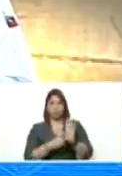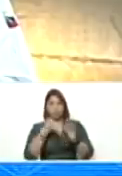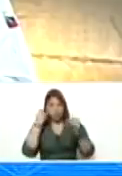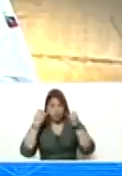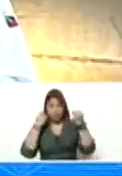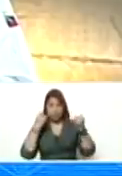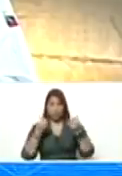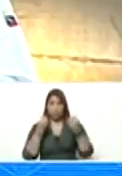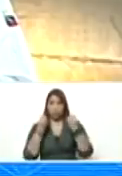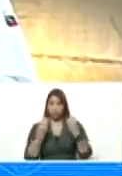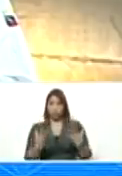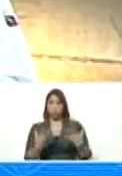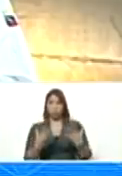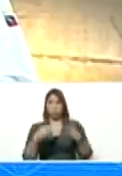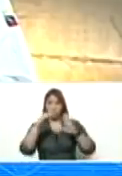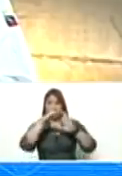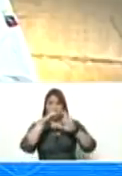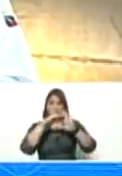muy